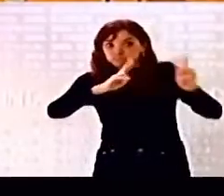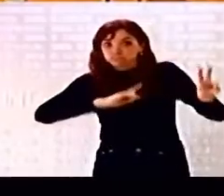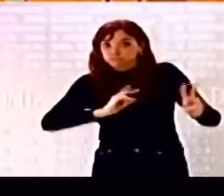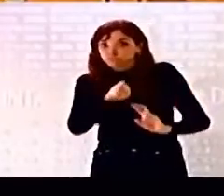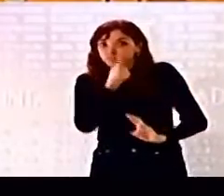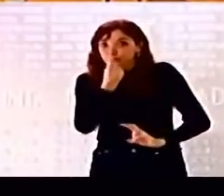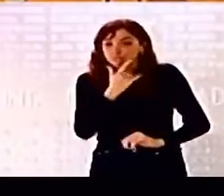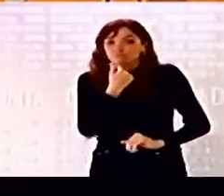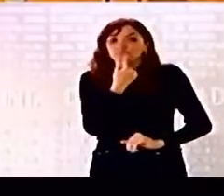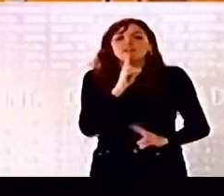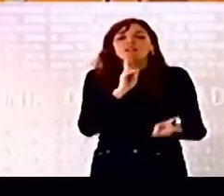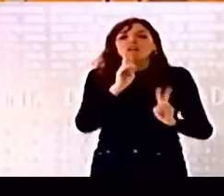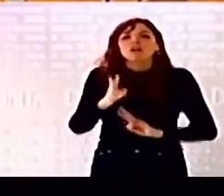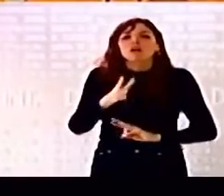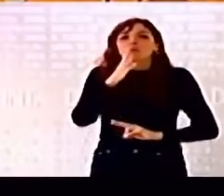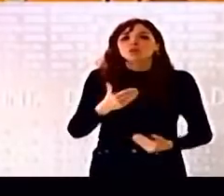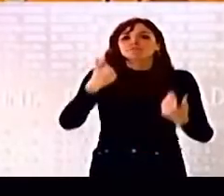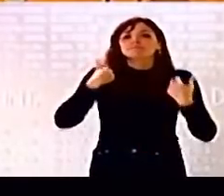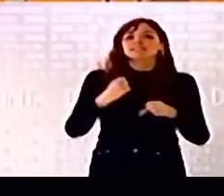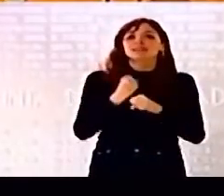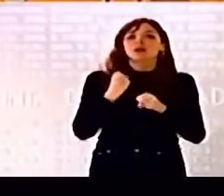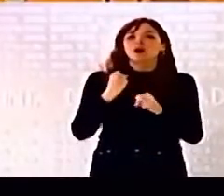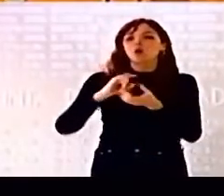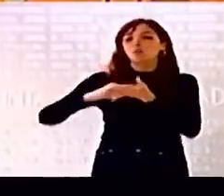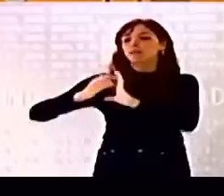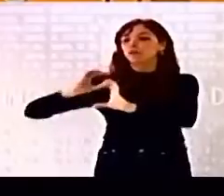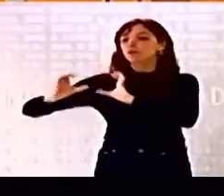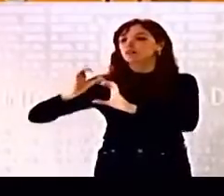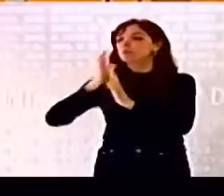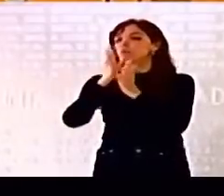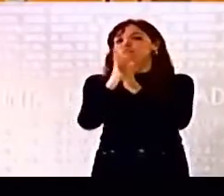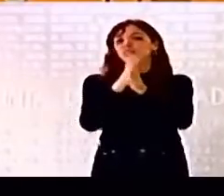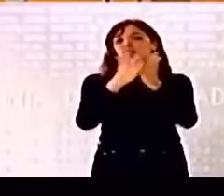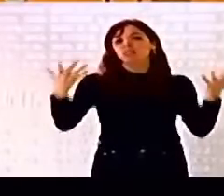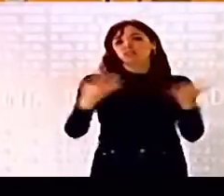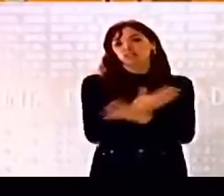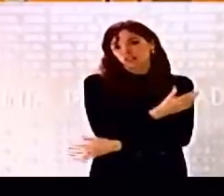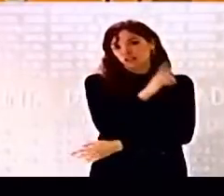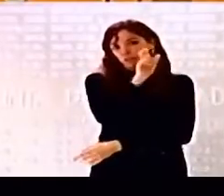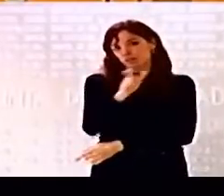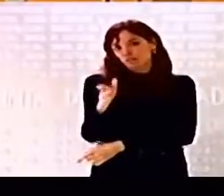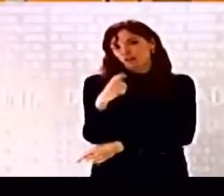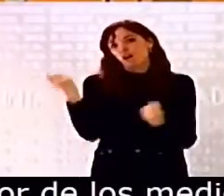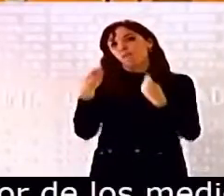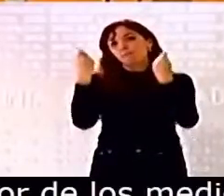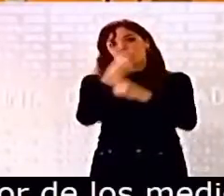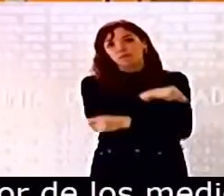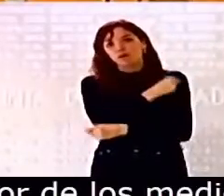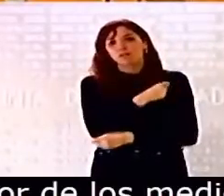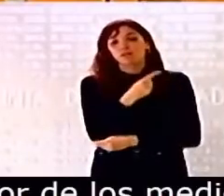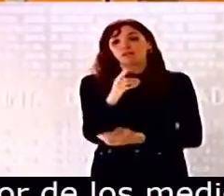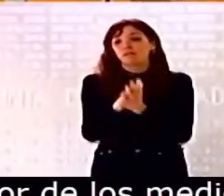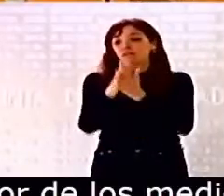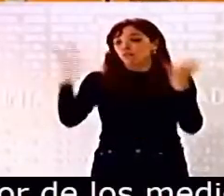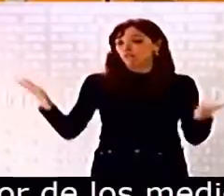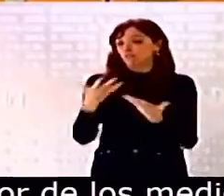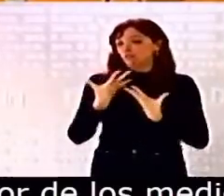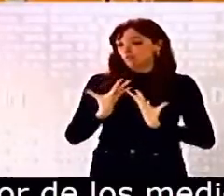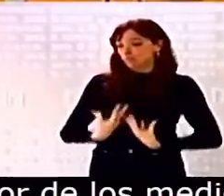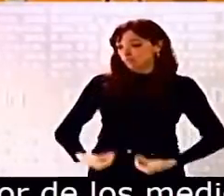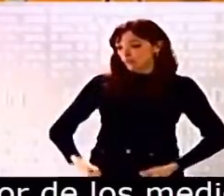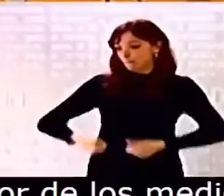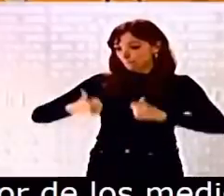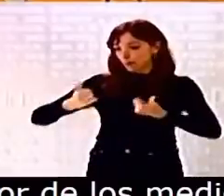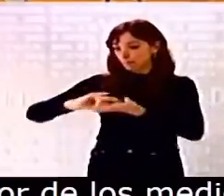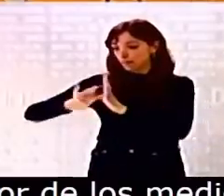hecho, a la labor de los medios de comunicación que desaniman la campaña de vacunación. Mi pregunta es, ¿qué puede desanimar más a la sociedad? ¿El